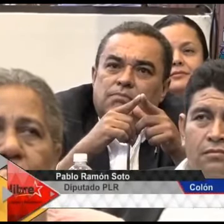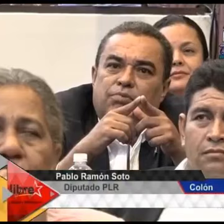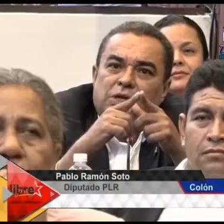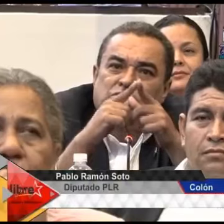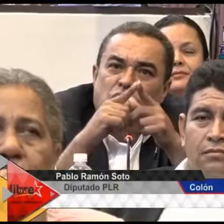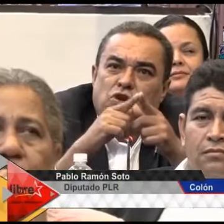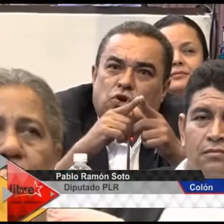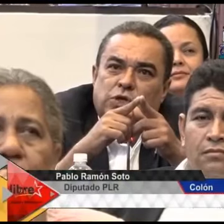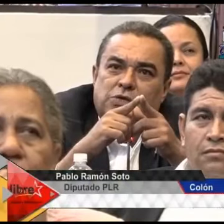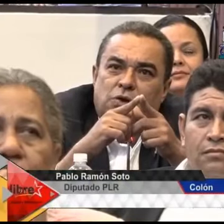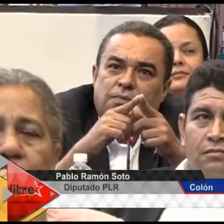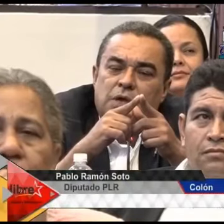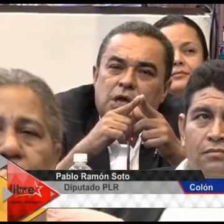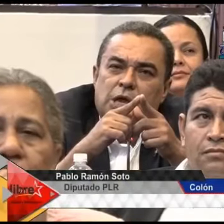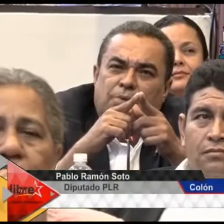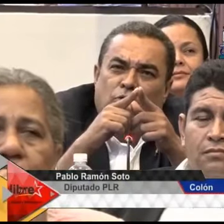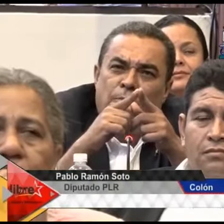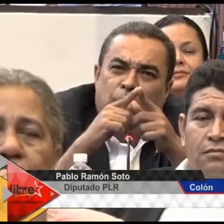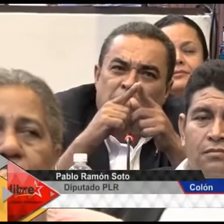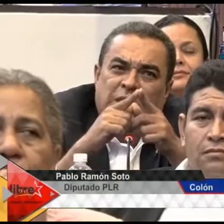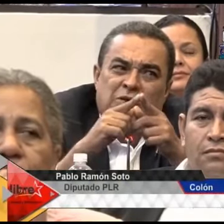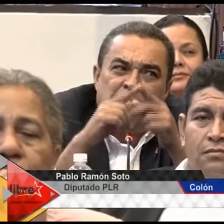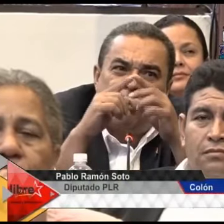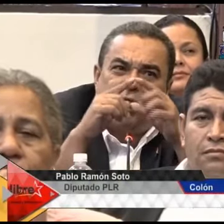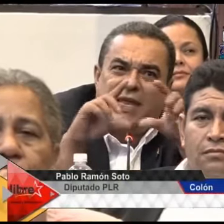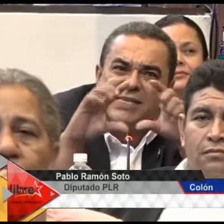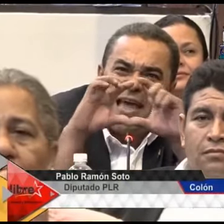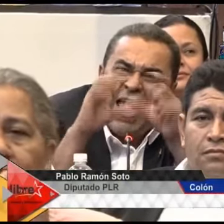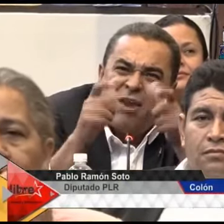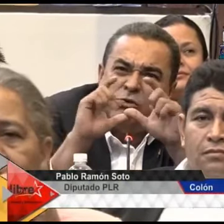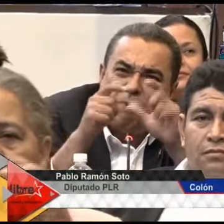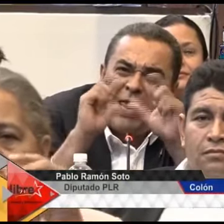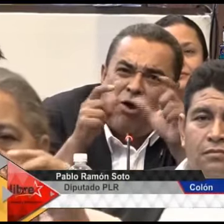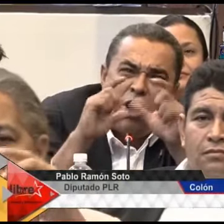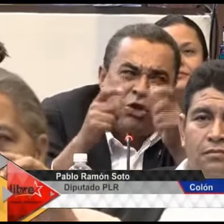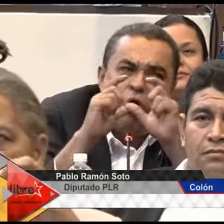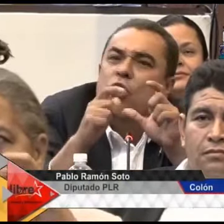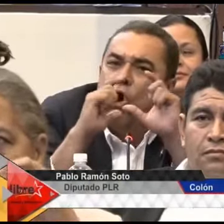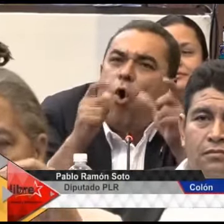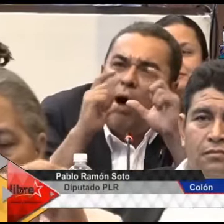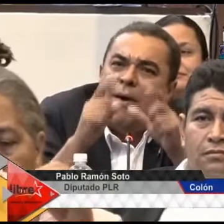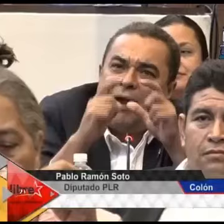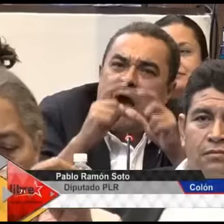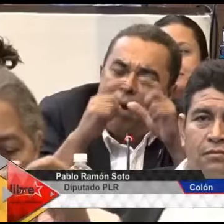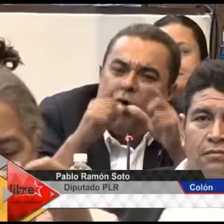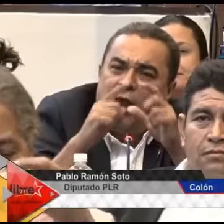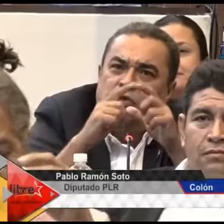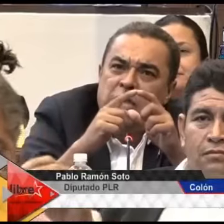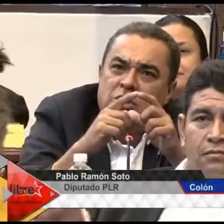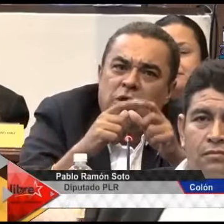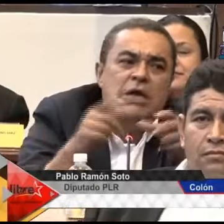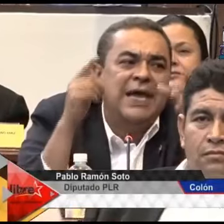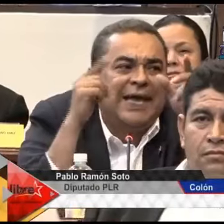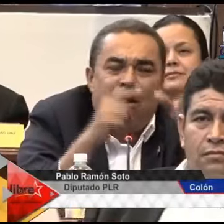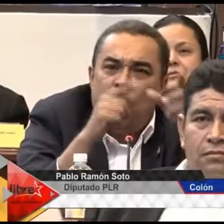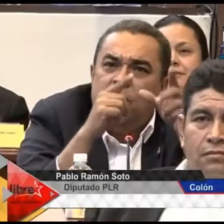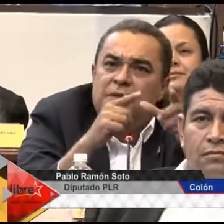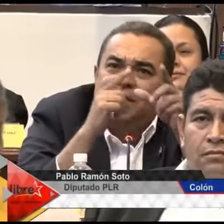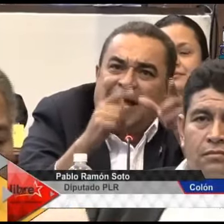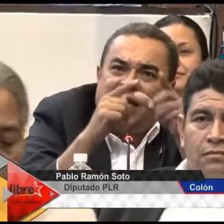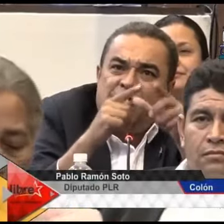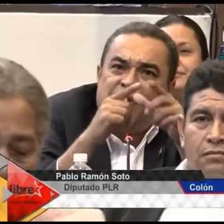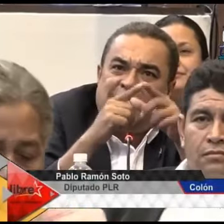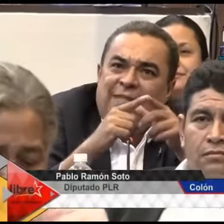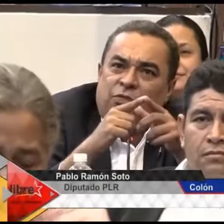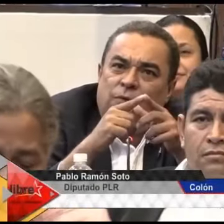por estoicos que son y por comprometidos y por tener ese eros pedagógico o amor a los niños que aún